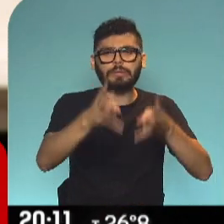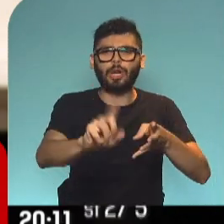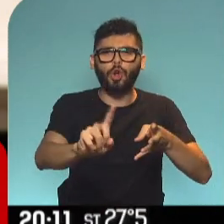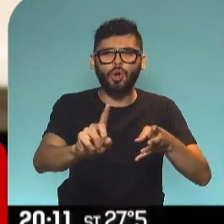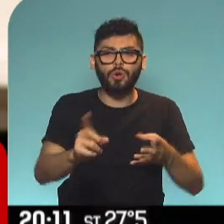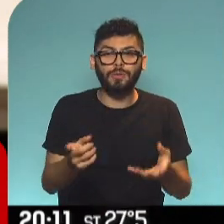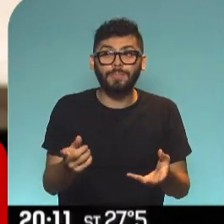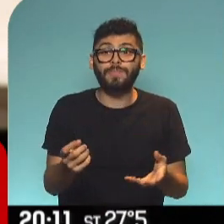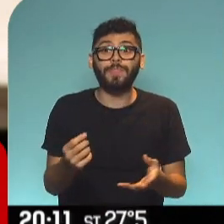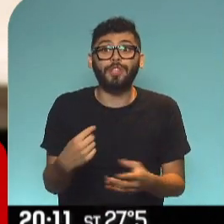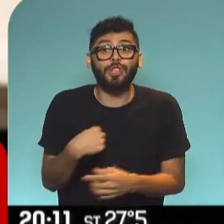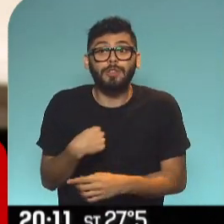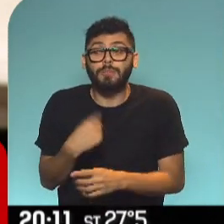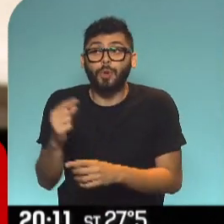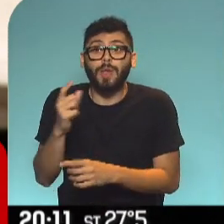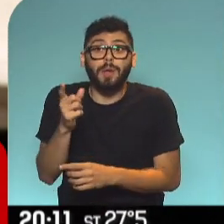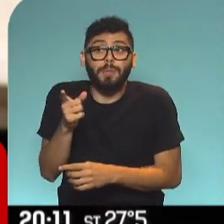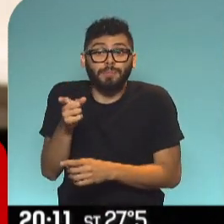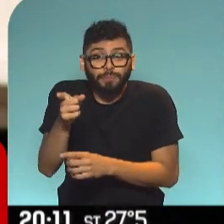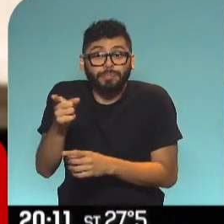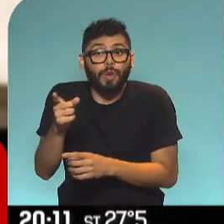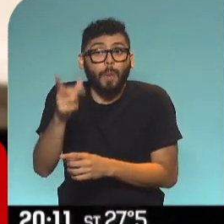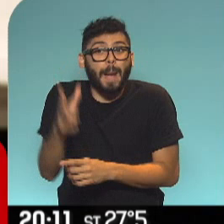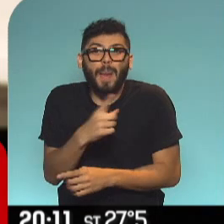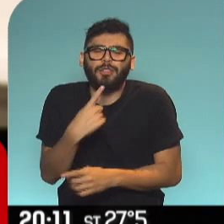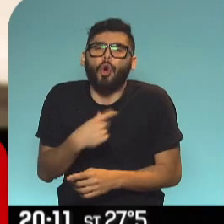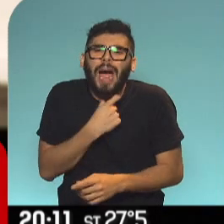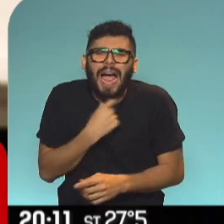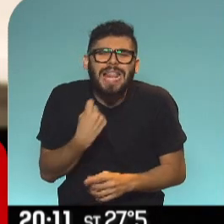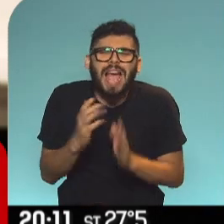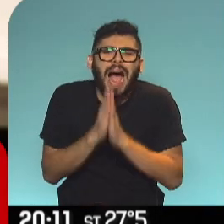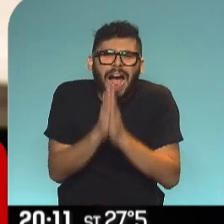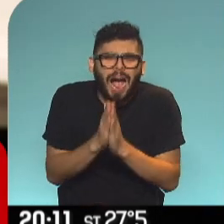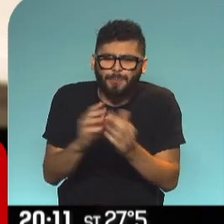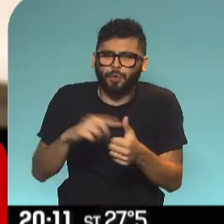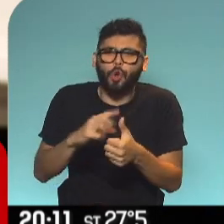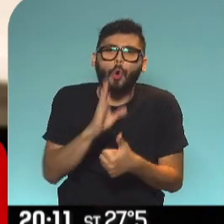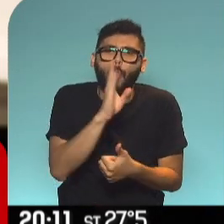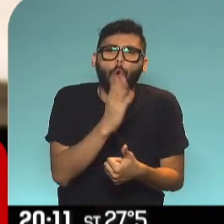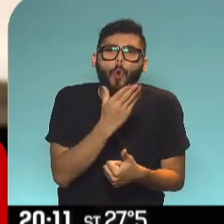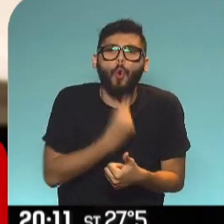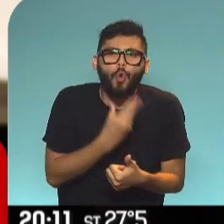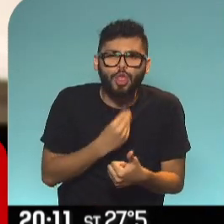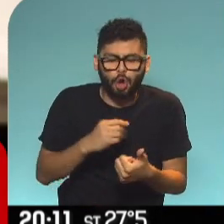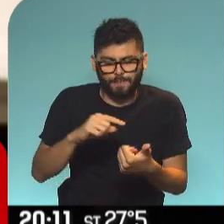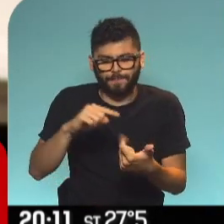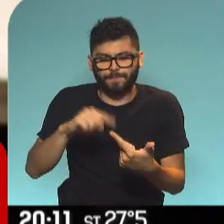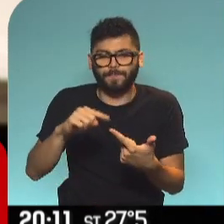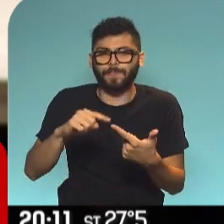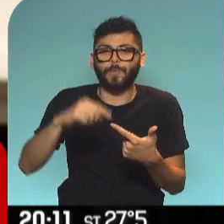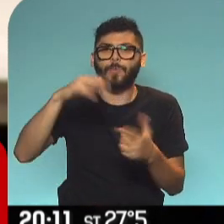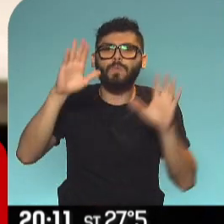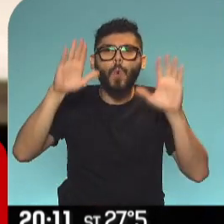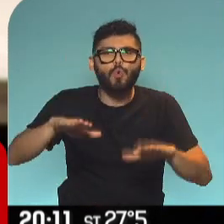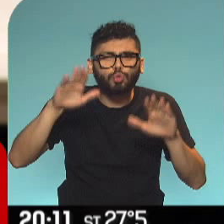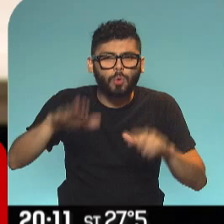que recen los judíos y los musulmanes y muchos presbiterianos, porque la iglesia presbiteriana es muy